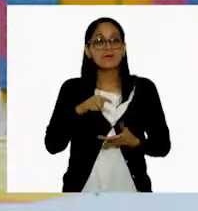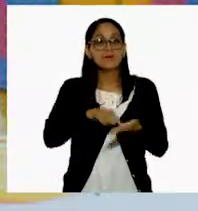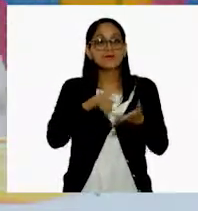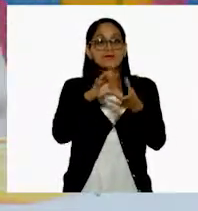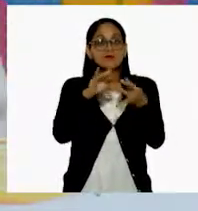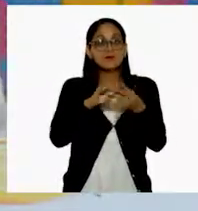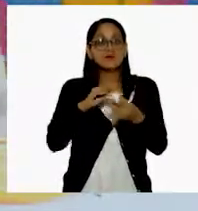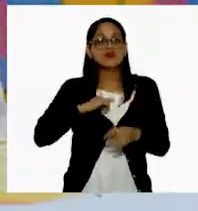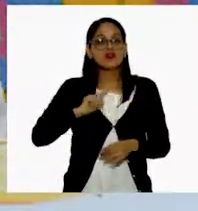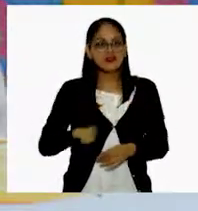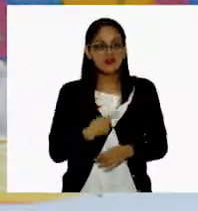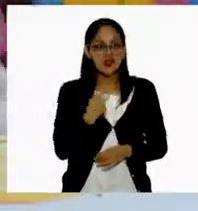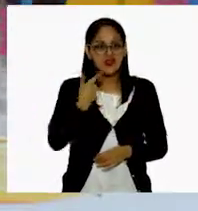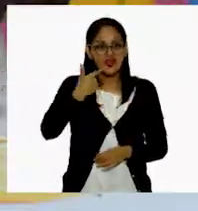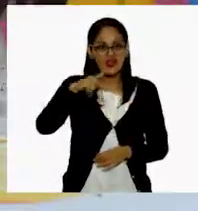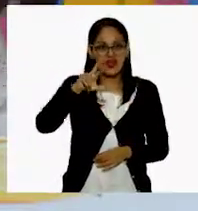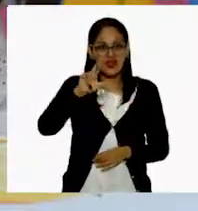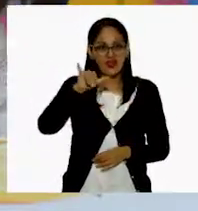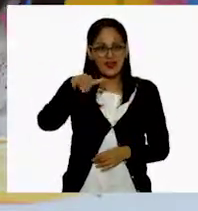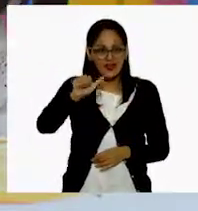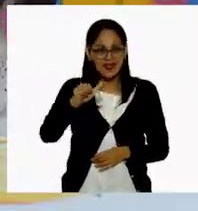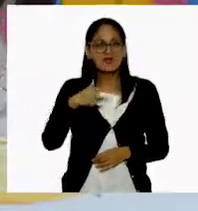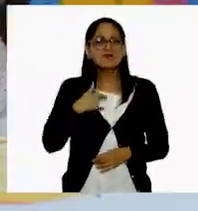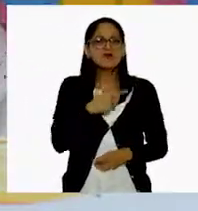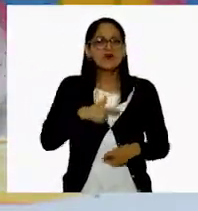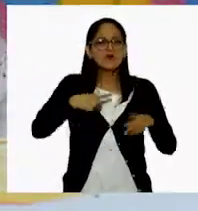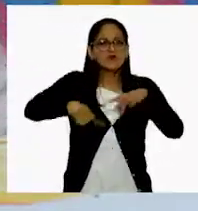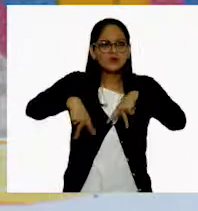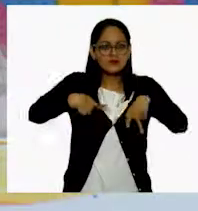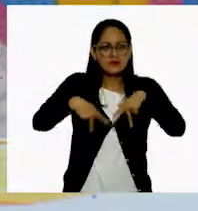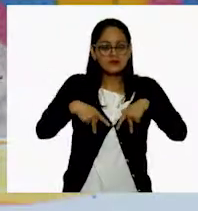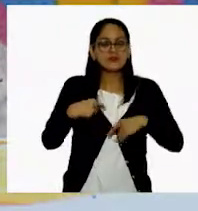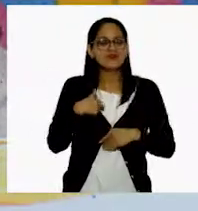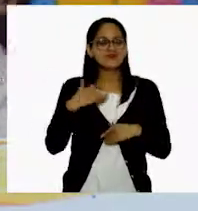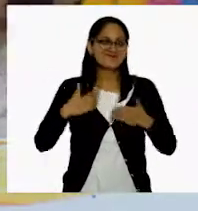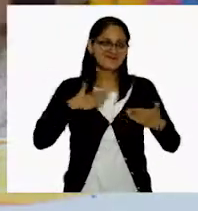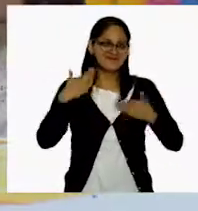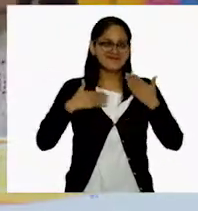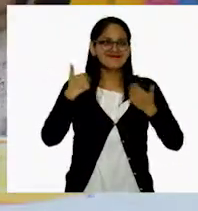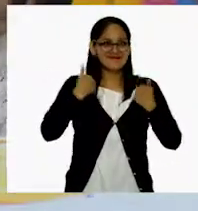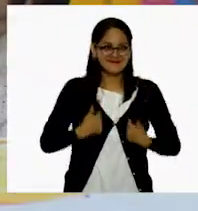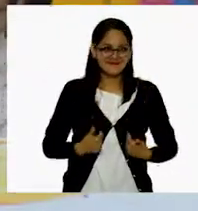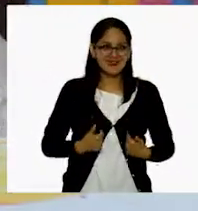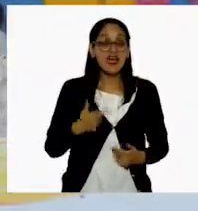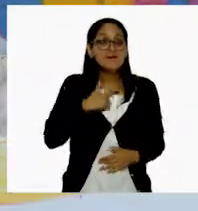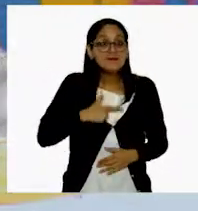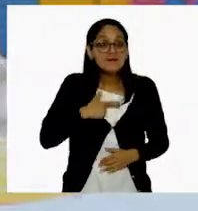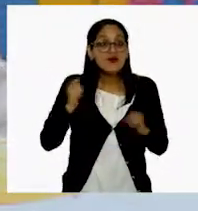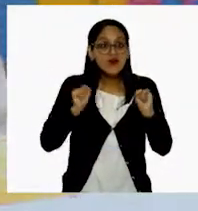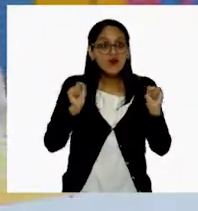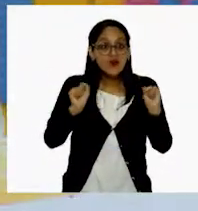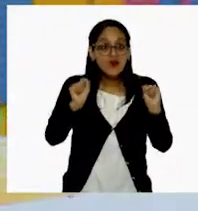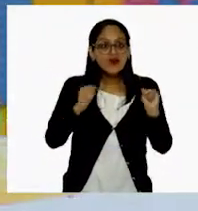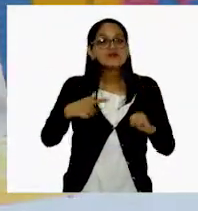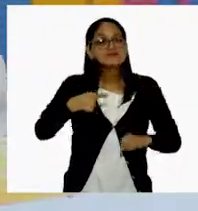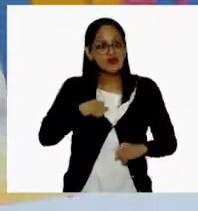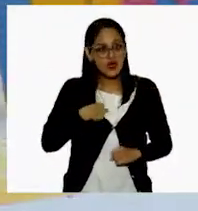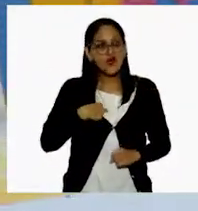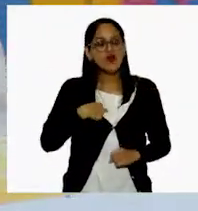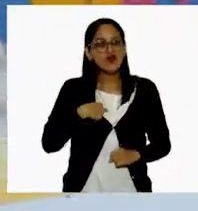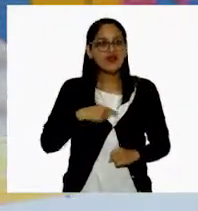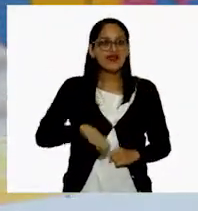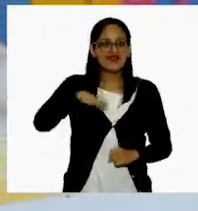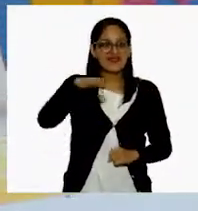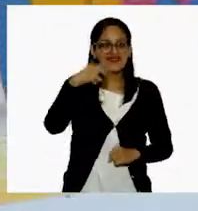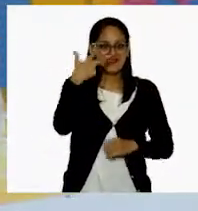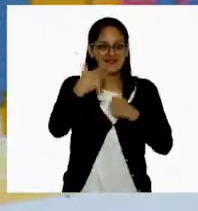yo soy Gloria. Me encanta el fútbol, soy muy divertida. ¡Ay, me gusta correr! Y tengo